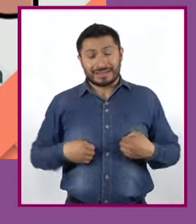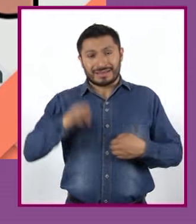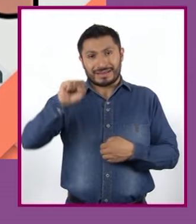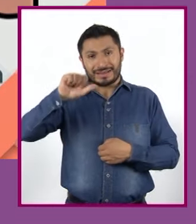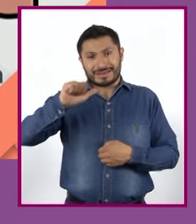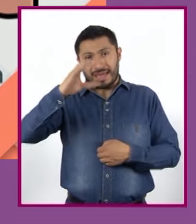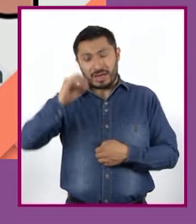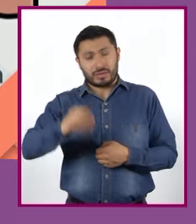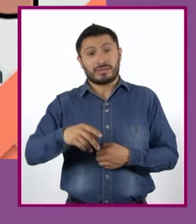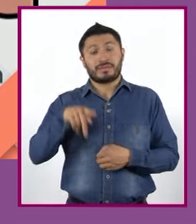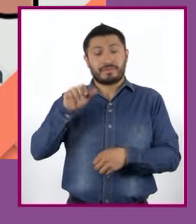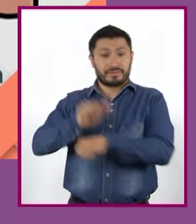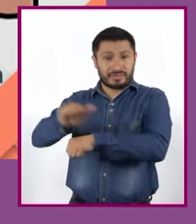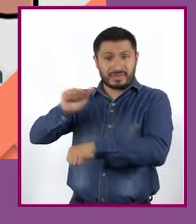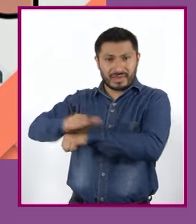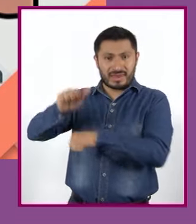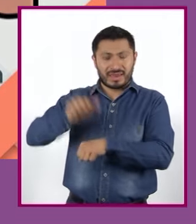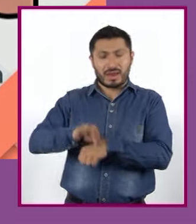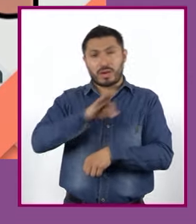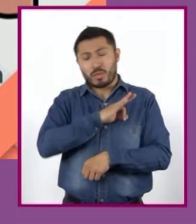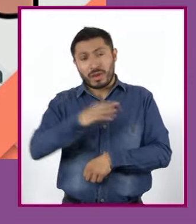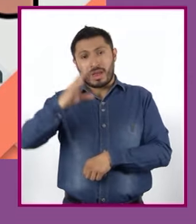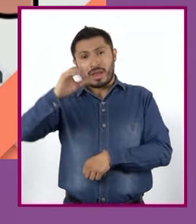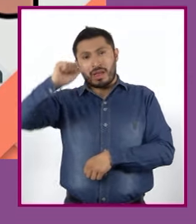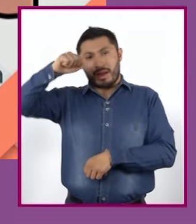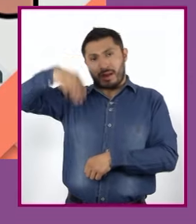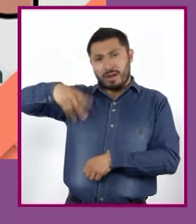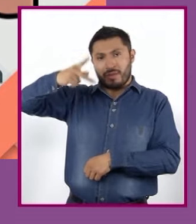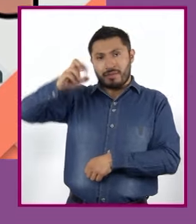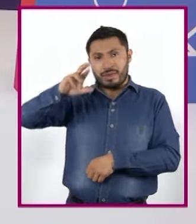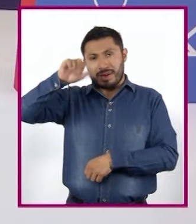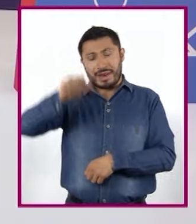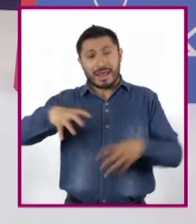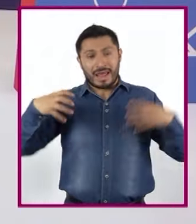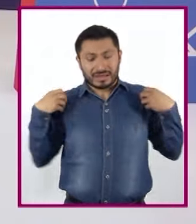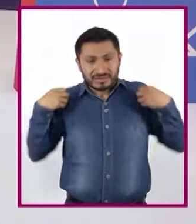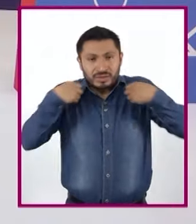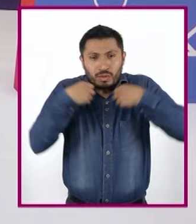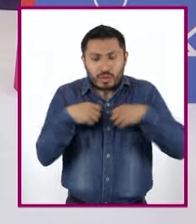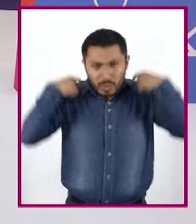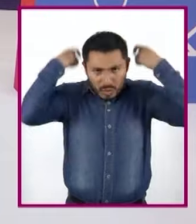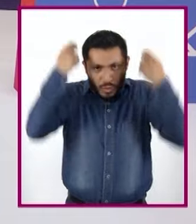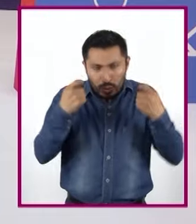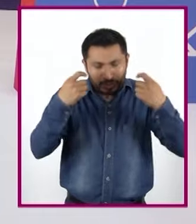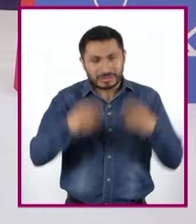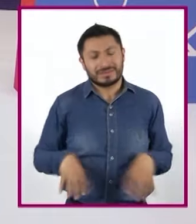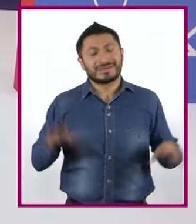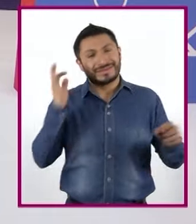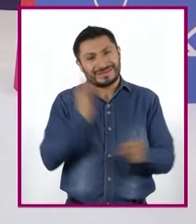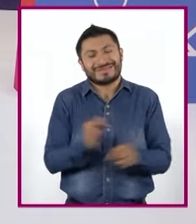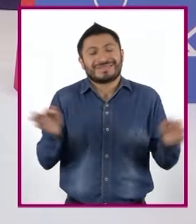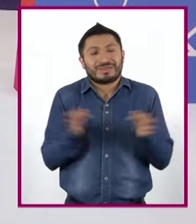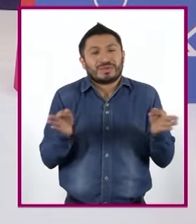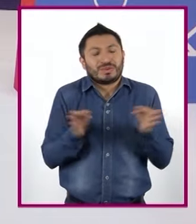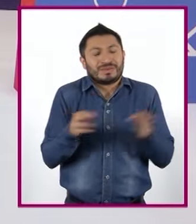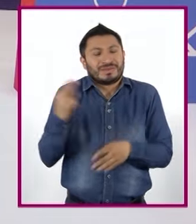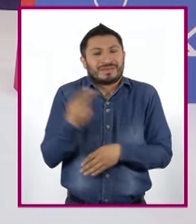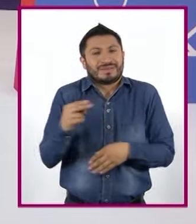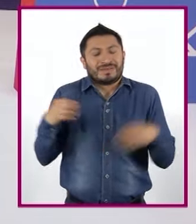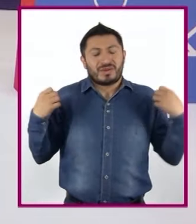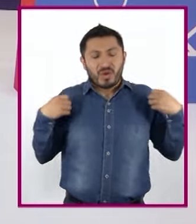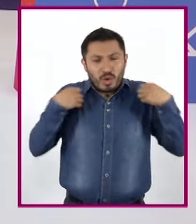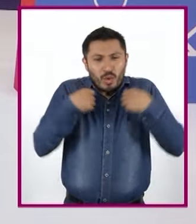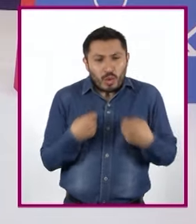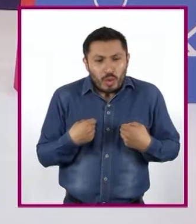los argentinos pueden llamar campera también a las chamarras. Bueno, ya está haciendo frío y necesito mi